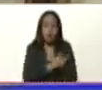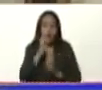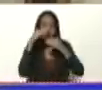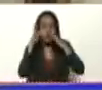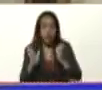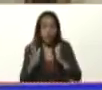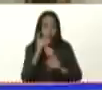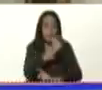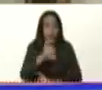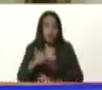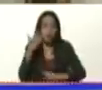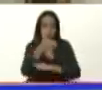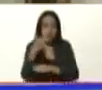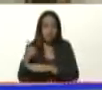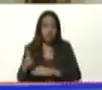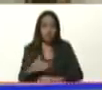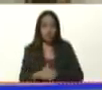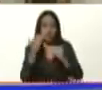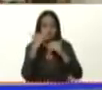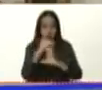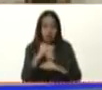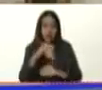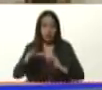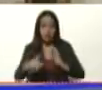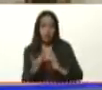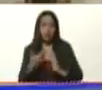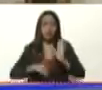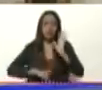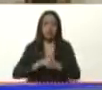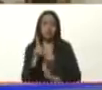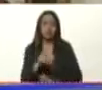atención al máximo nivel, nos incrementaría